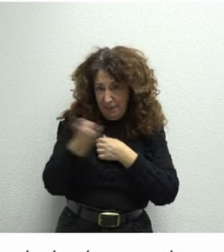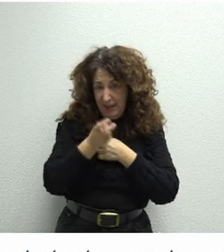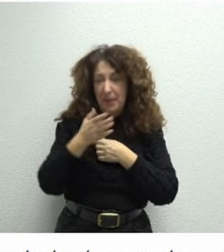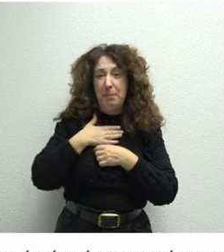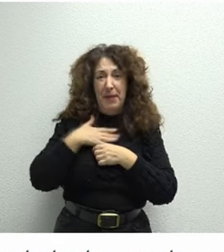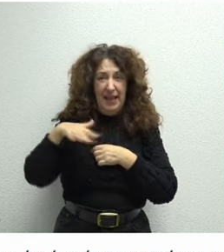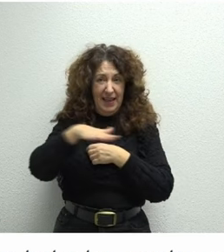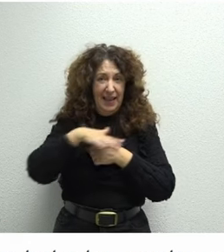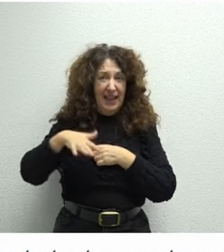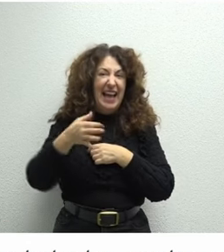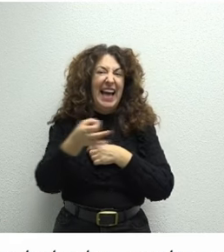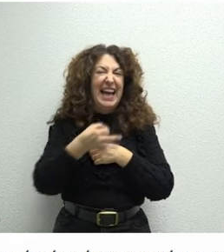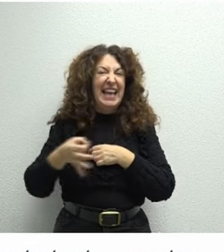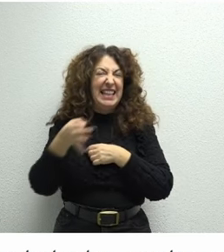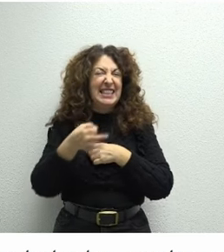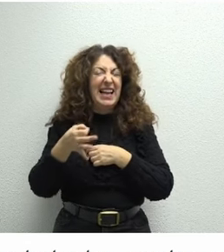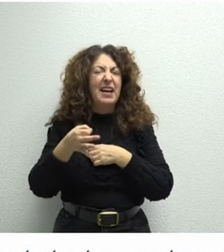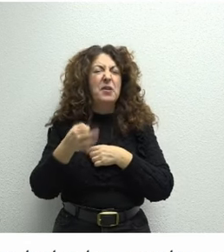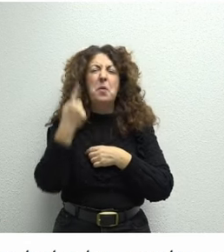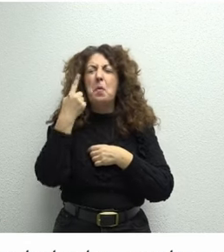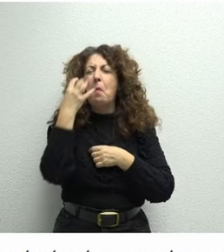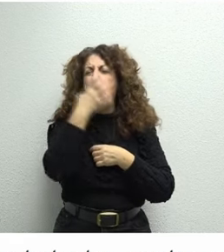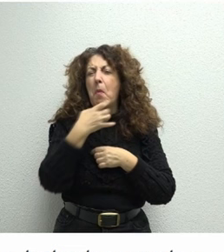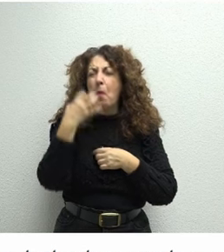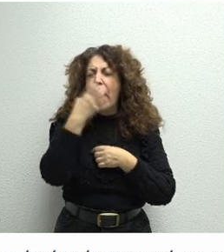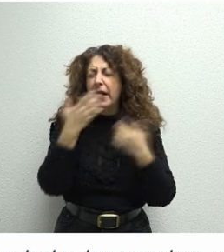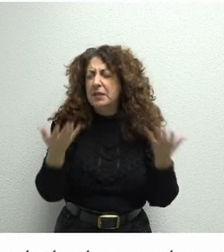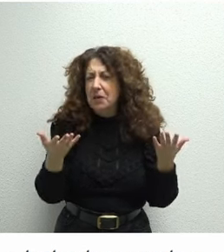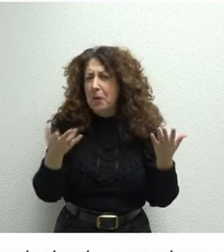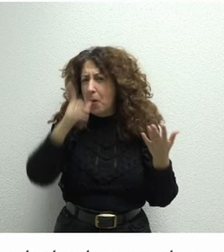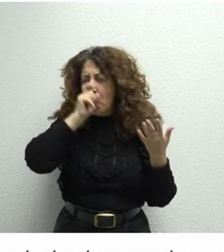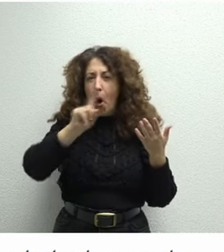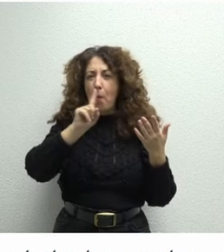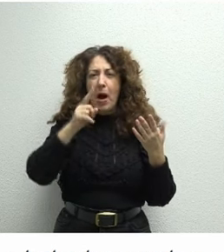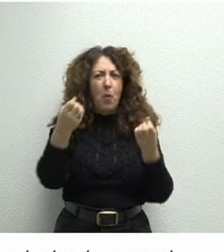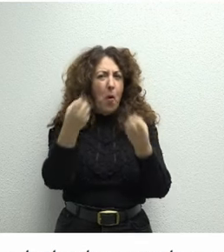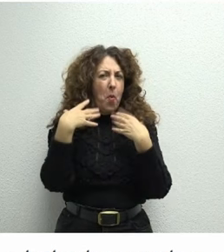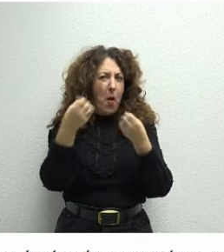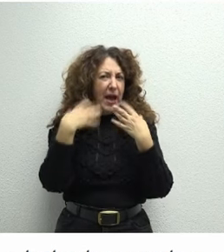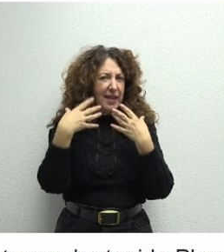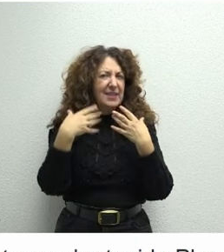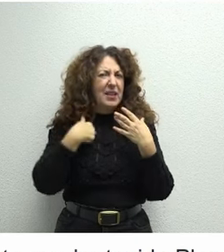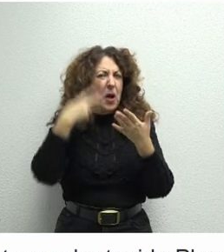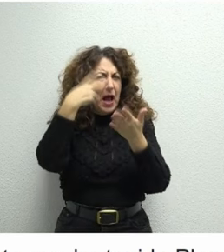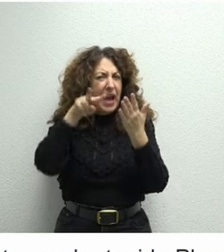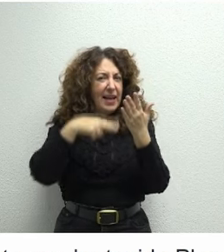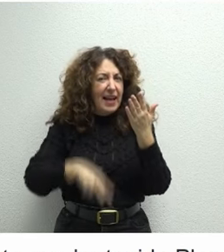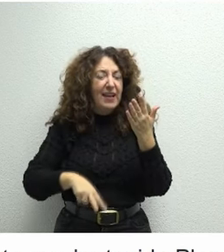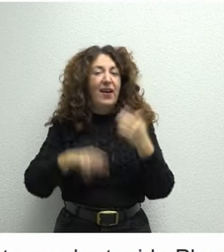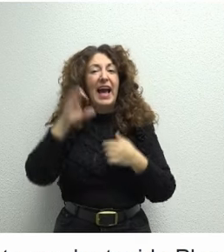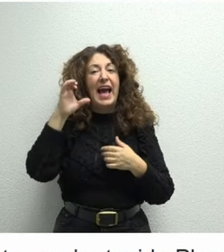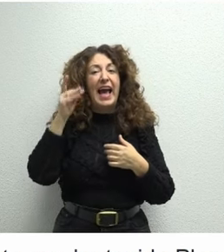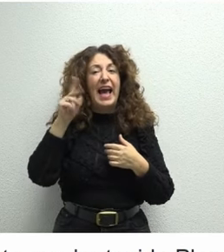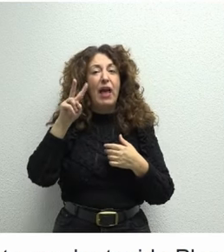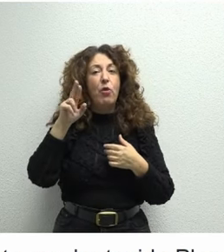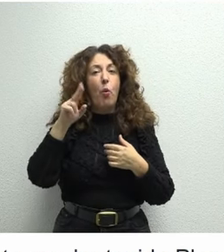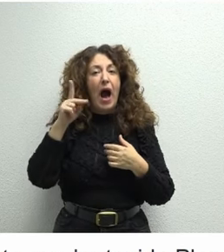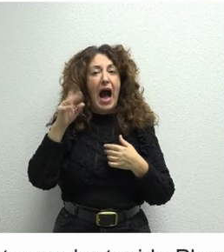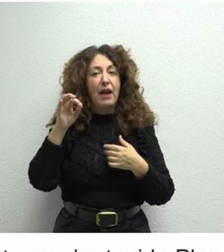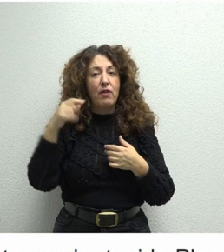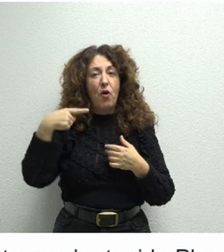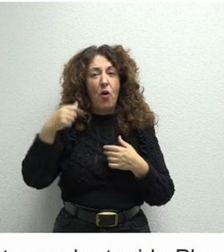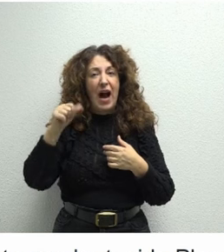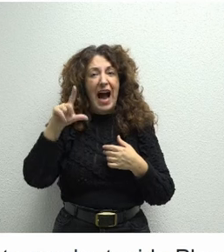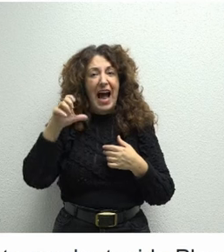isla había un cuento yo no sé si un cuento o algo que alguien me lo contó y yo creo que lo leí de Eduardo Galeano de hace tiempo que